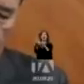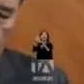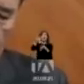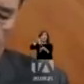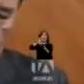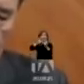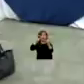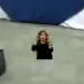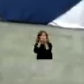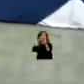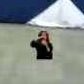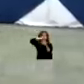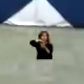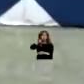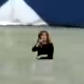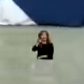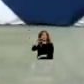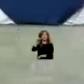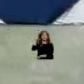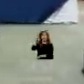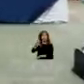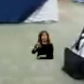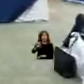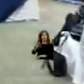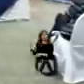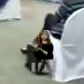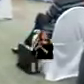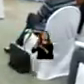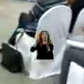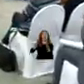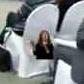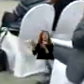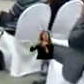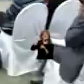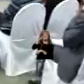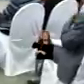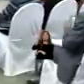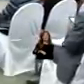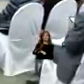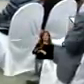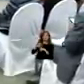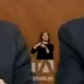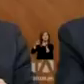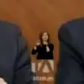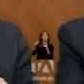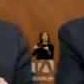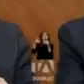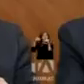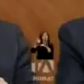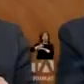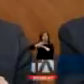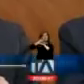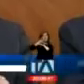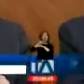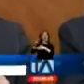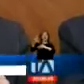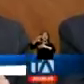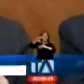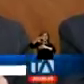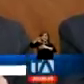Electorales, UNIORE, cuenta con 25 funcionarios y magistrados de los órganos electorales de América Latina. Que vienen desde